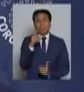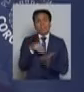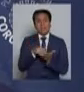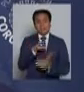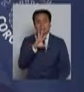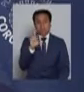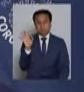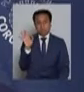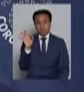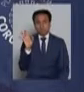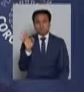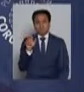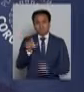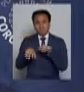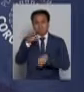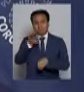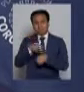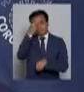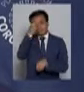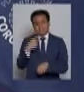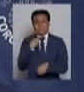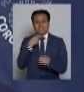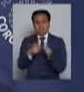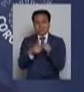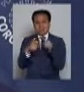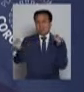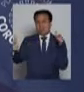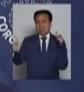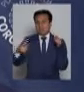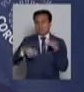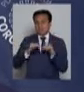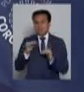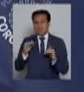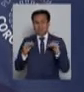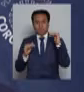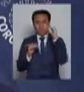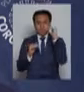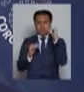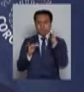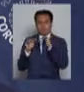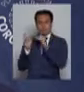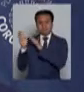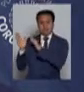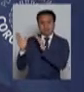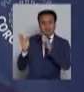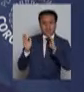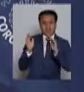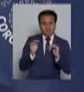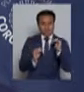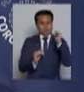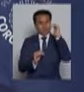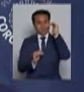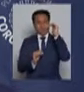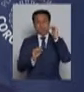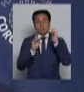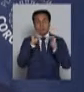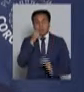101.500 nuevos contagios, la cifra más alta de la que tenemos registro hasta ahora. Esto lleva el total